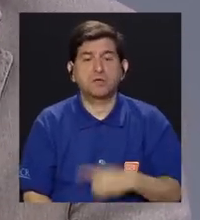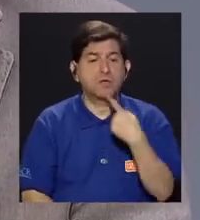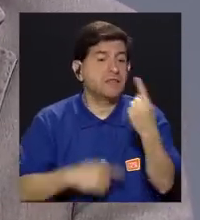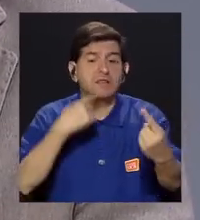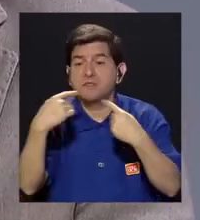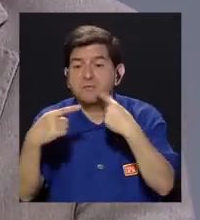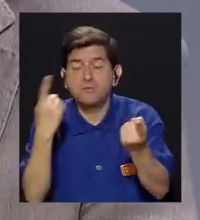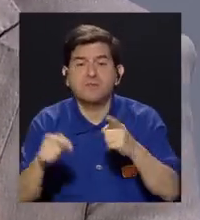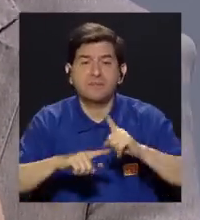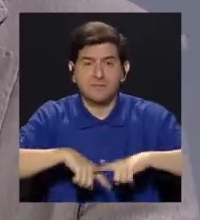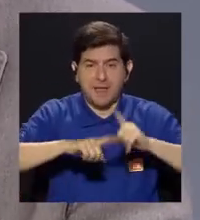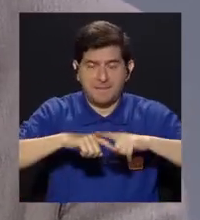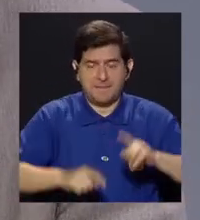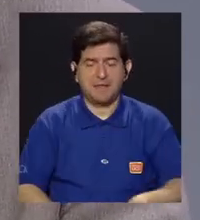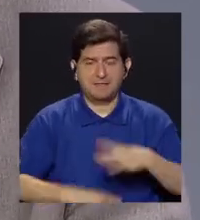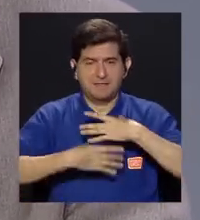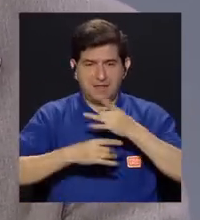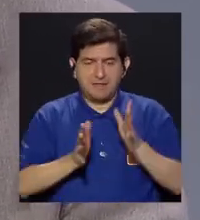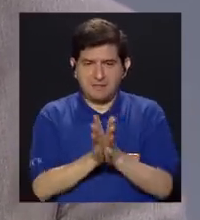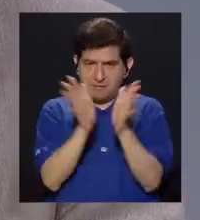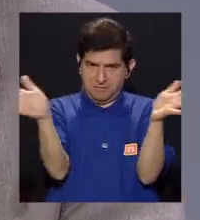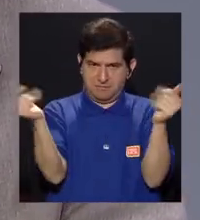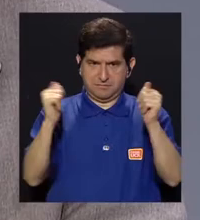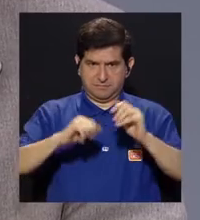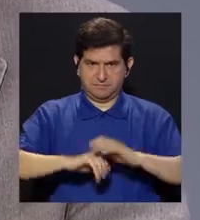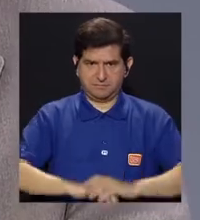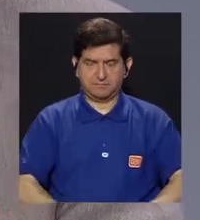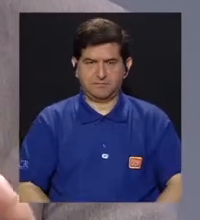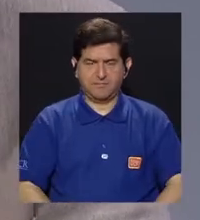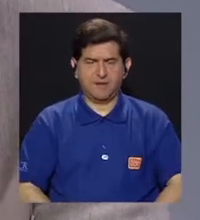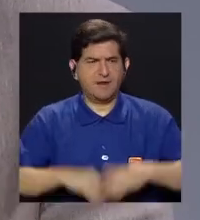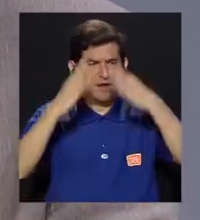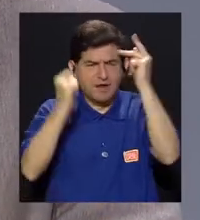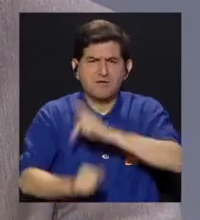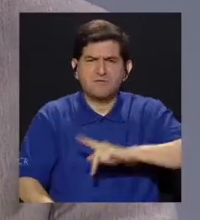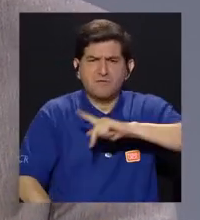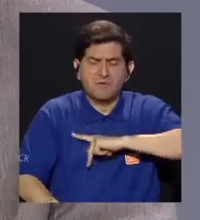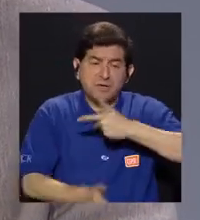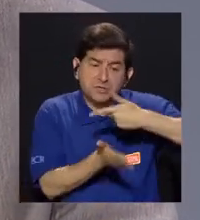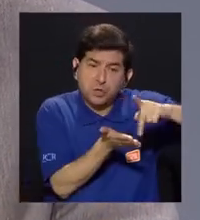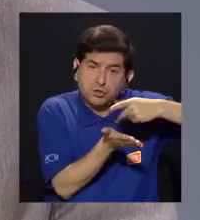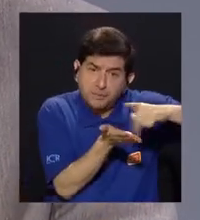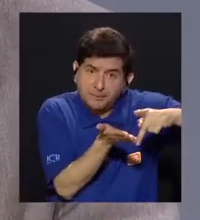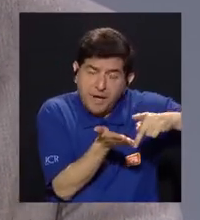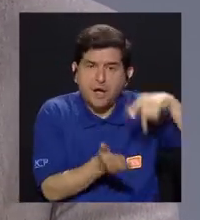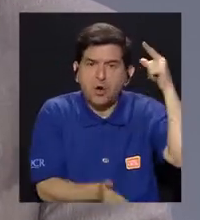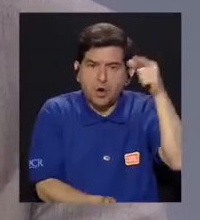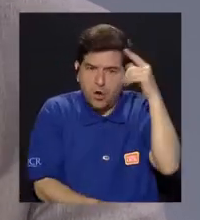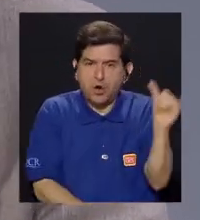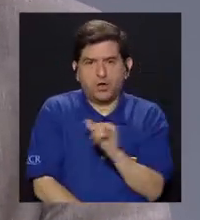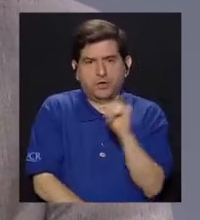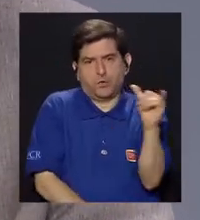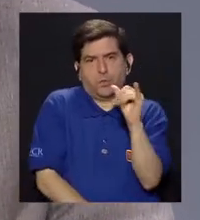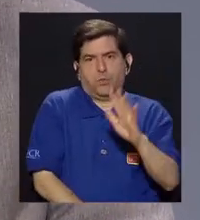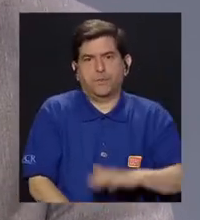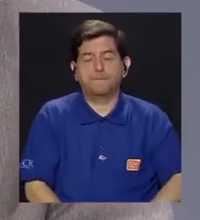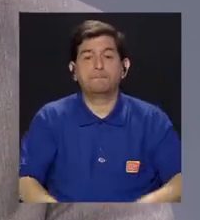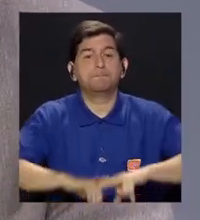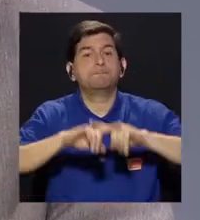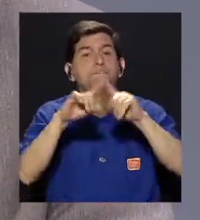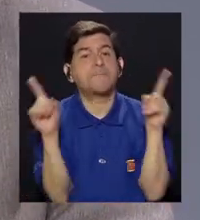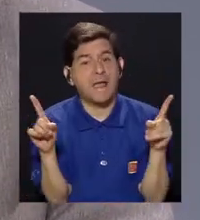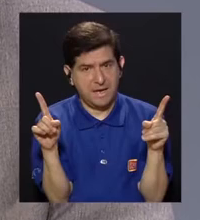su difusión también depende del interés público datos personales de los salarios por supuesto que también